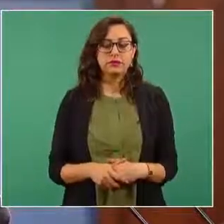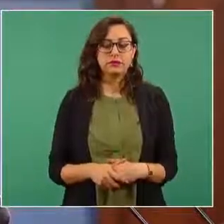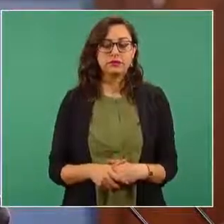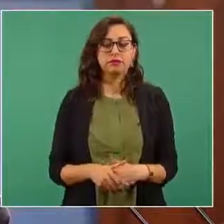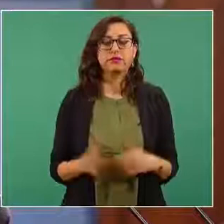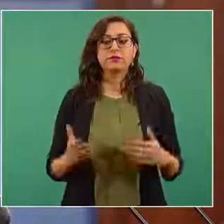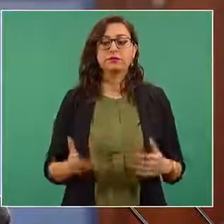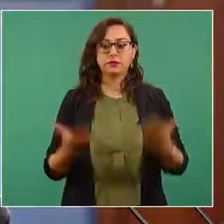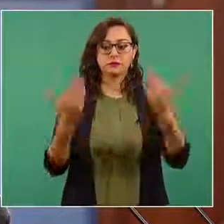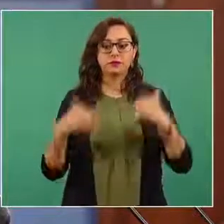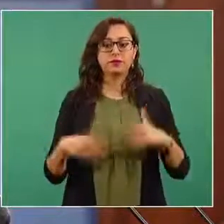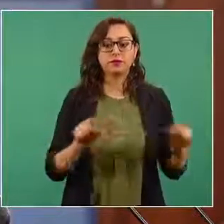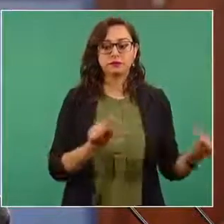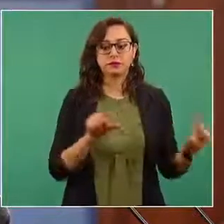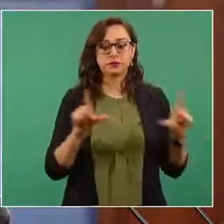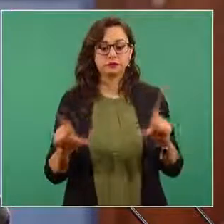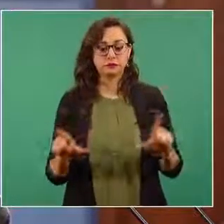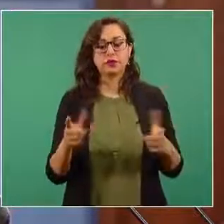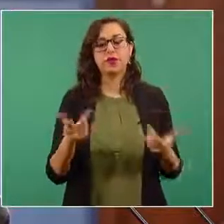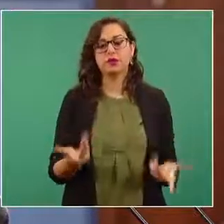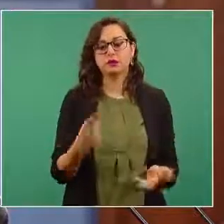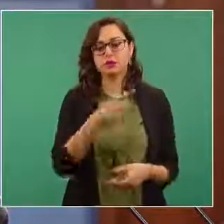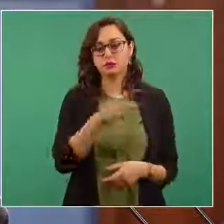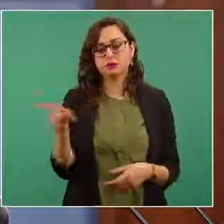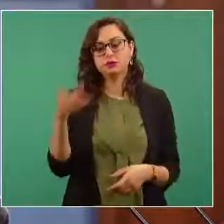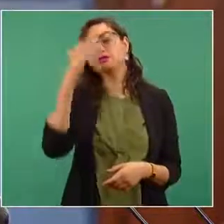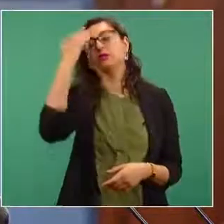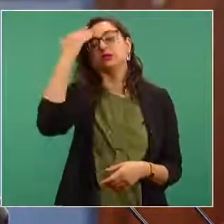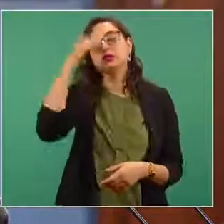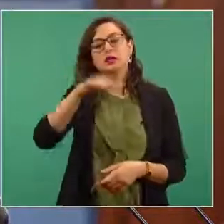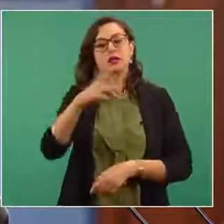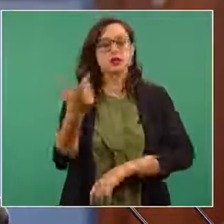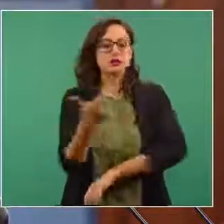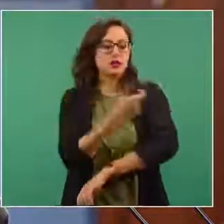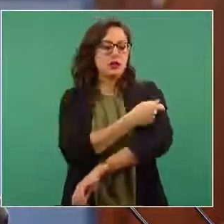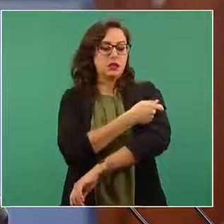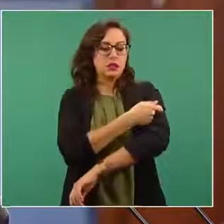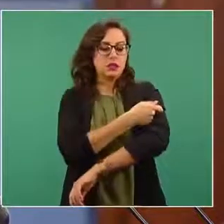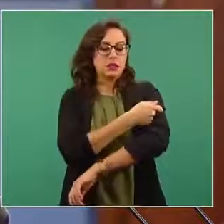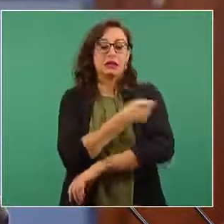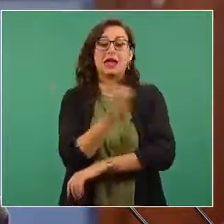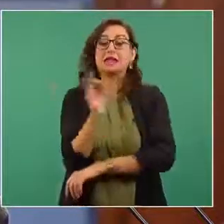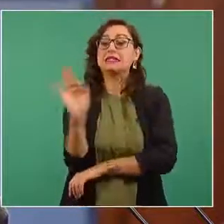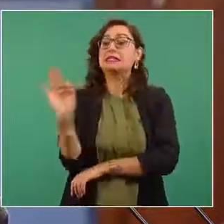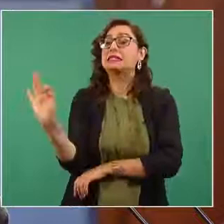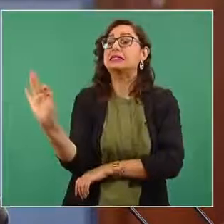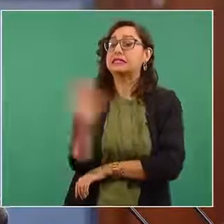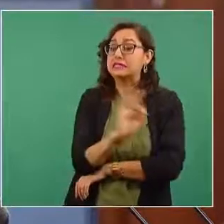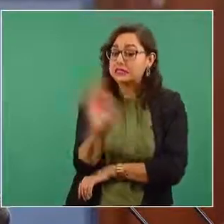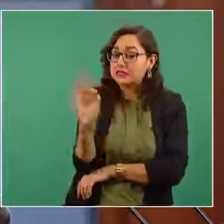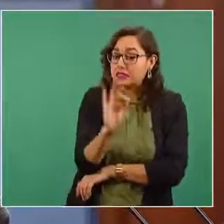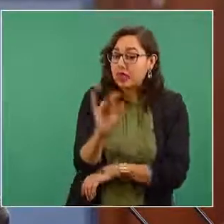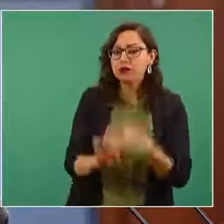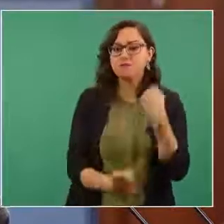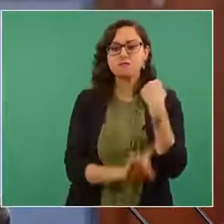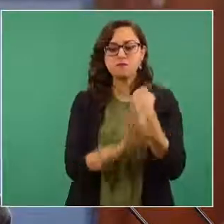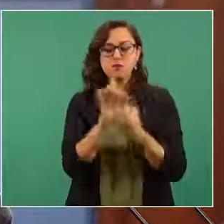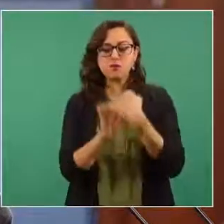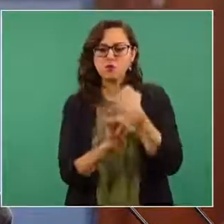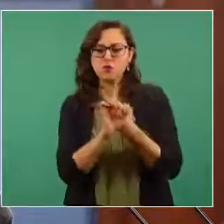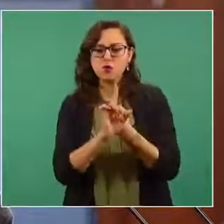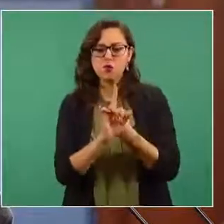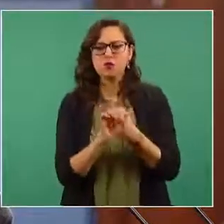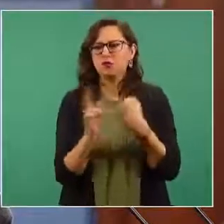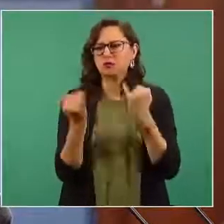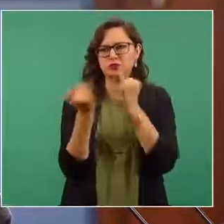que ustedes les dan seguimiento también, los efectos indeseables atribuibles a la aplicación de las vacunas. Como toda vacuna